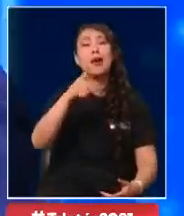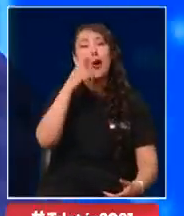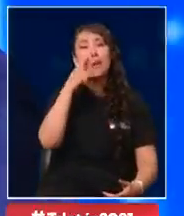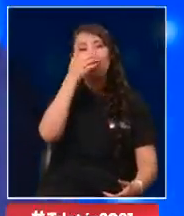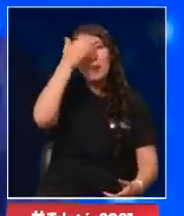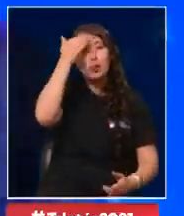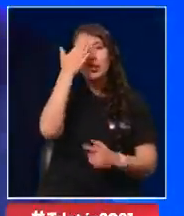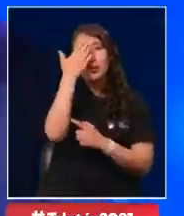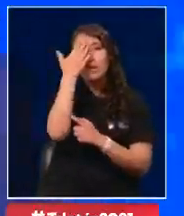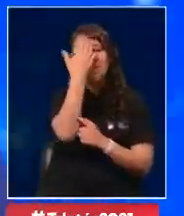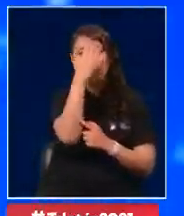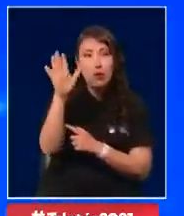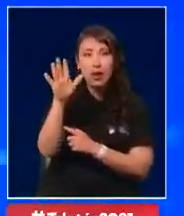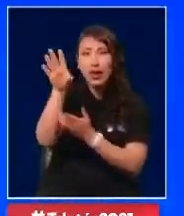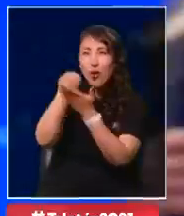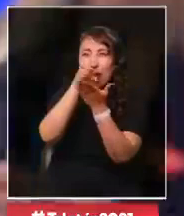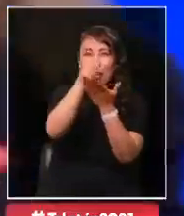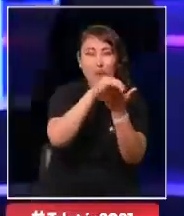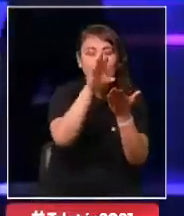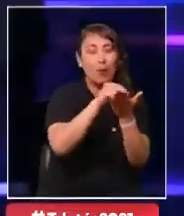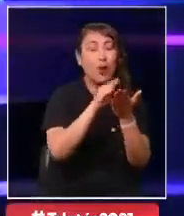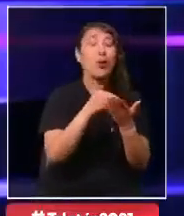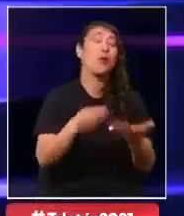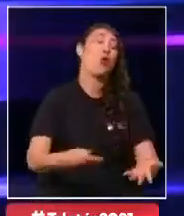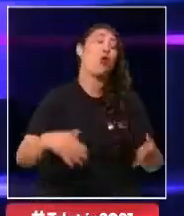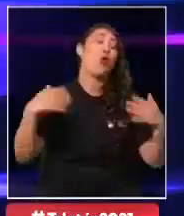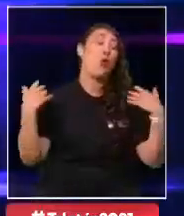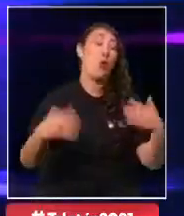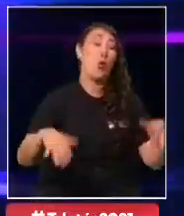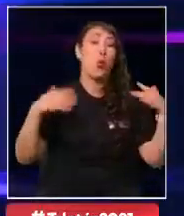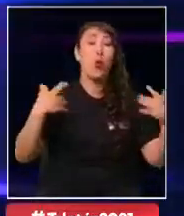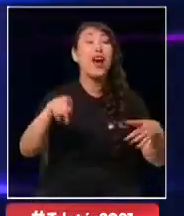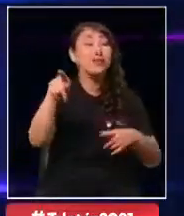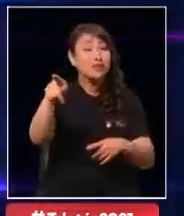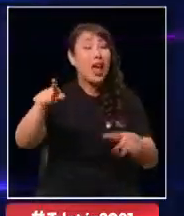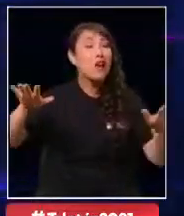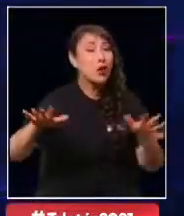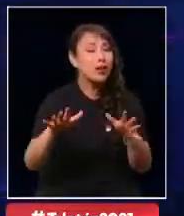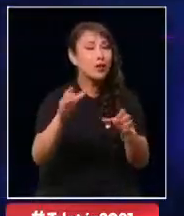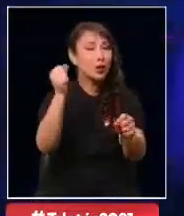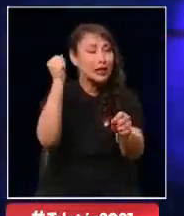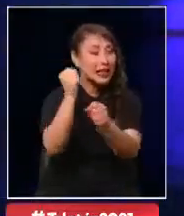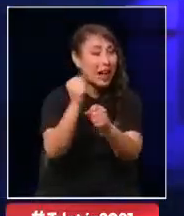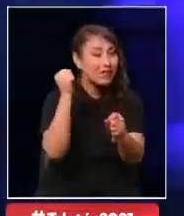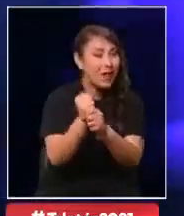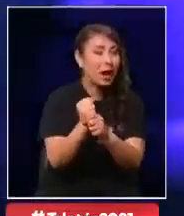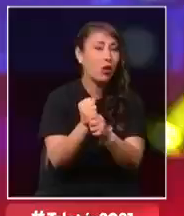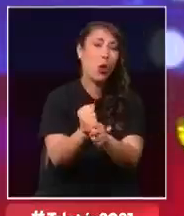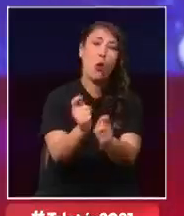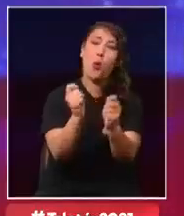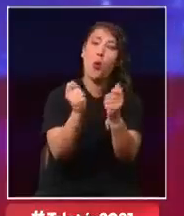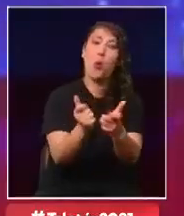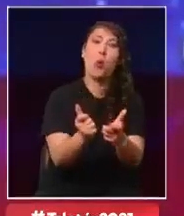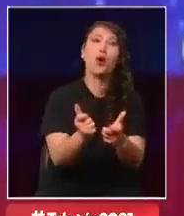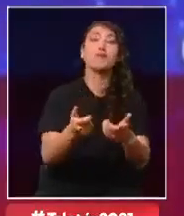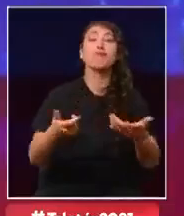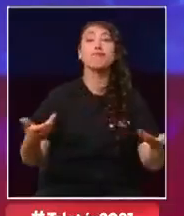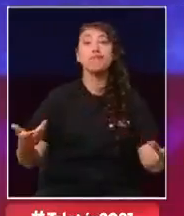bien, muchas gracias. ¡Dale, Beretón! Esfuerzo, ¡dale, Beretón! Trabajo. Bueno, aquí tenemos...